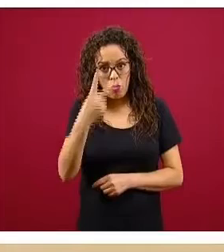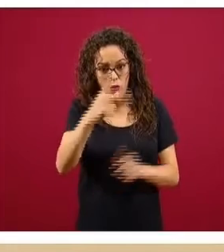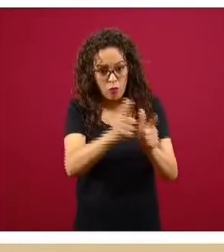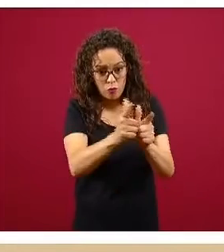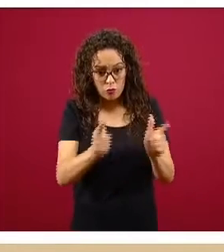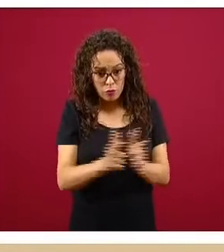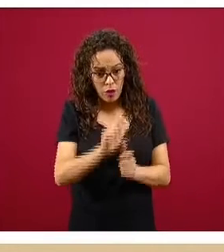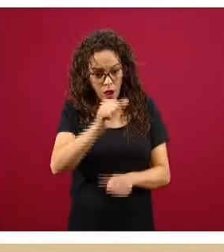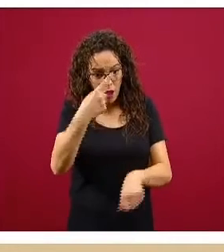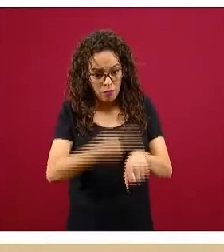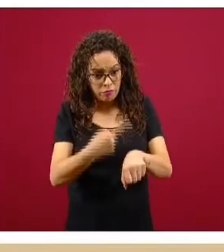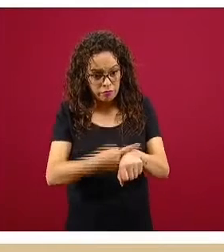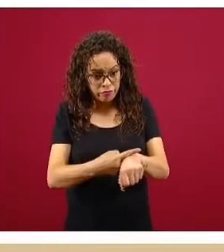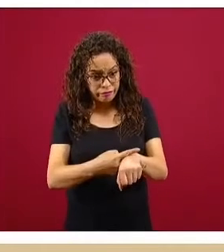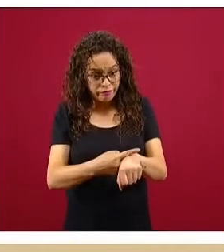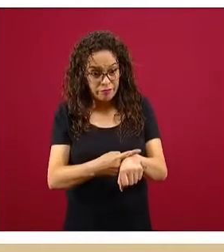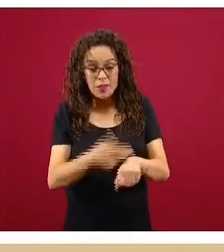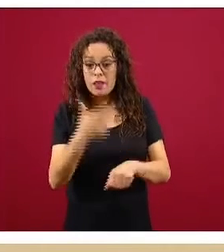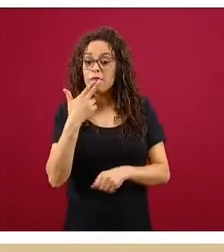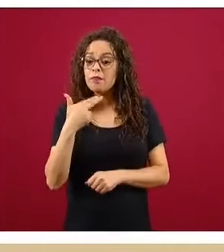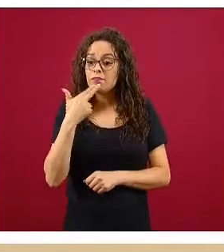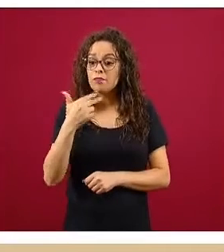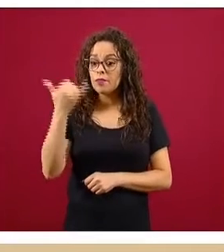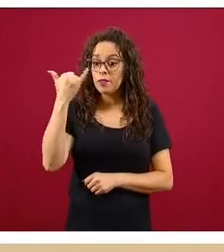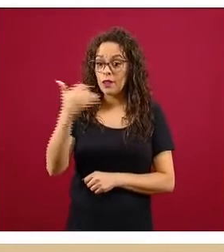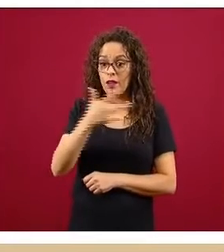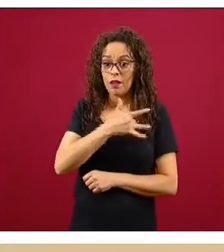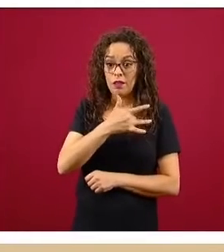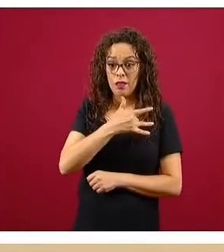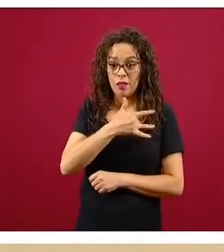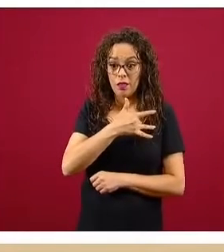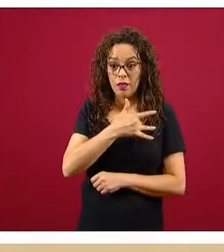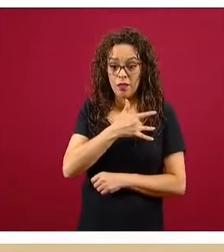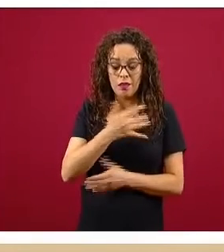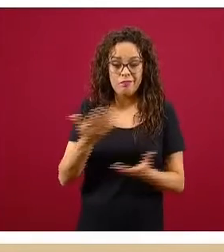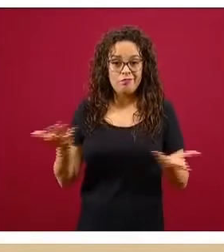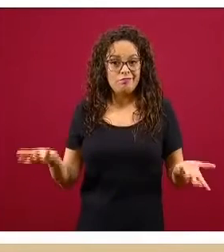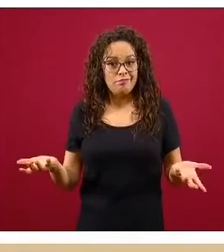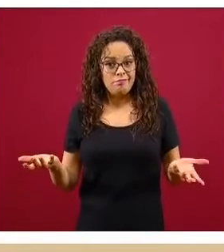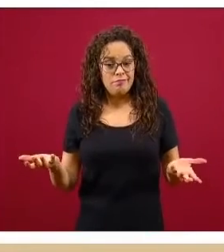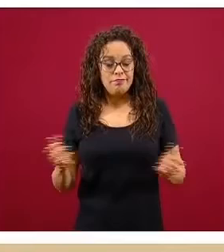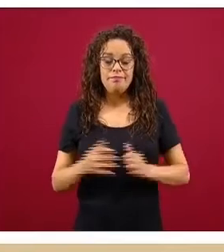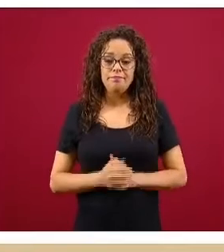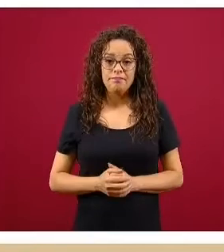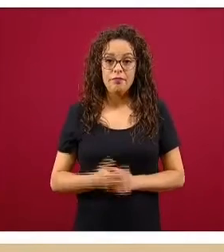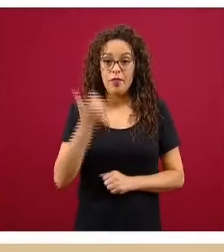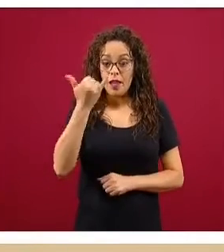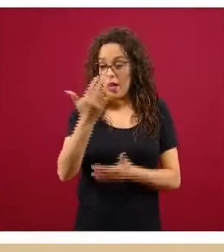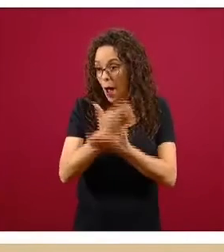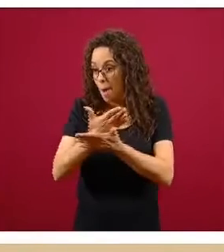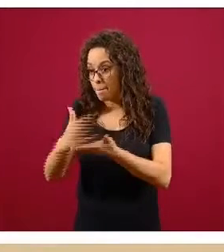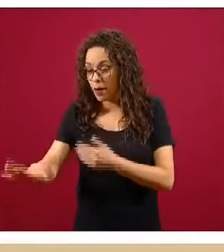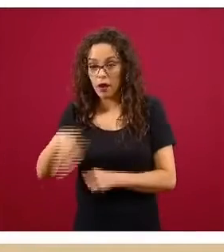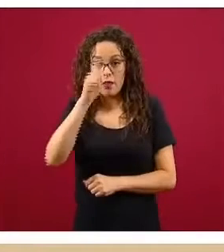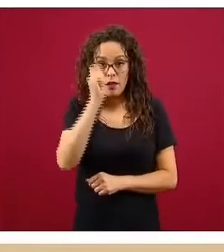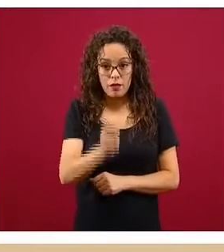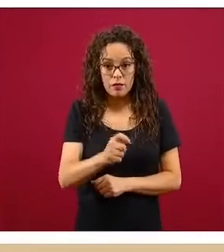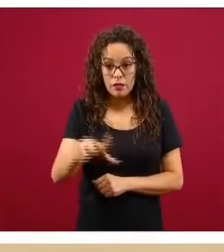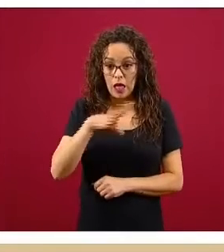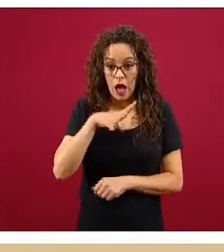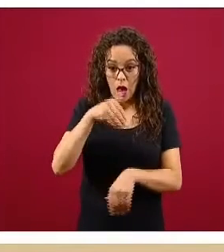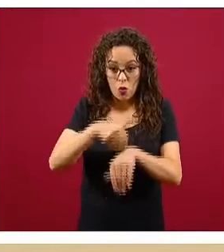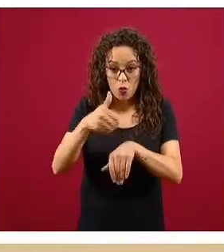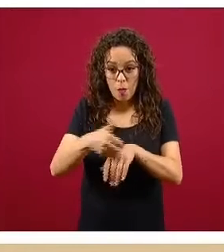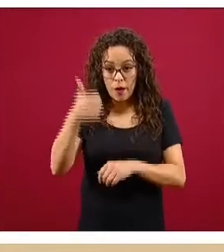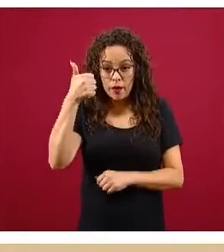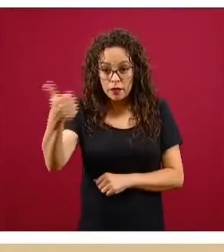enfermedades cardiovasculares y diabetes. Es más, y si sumamos, porque aunque está en el número 6,